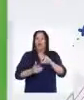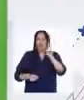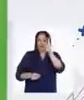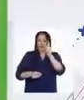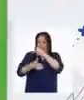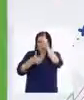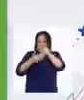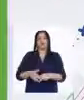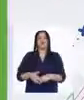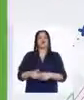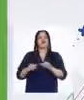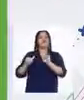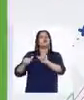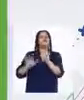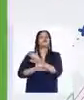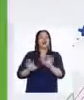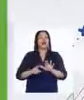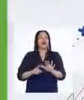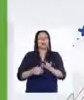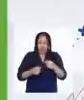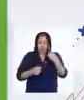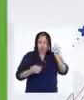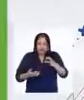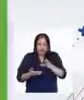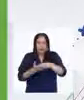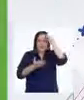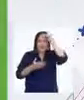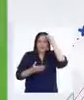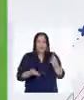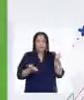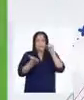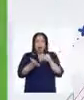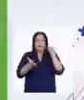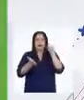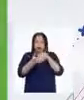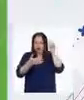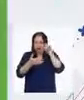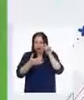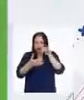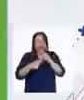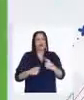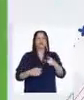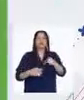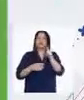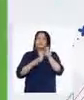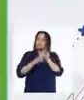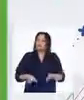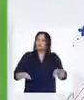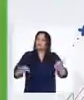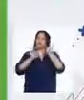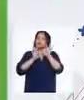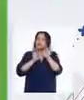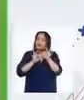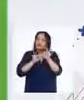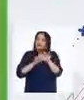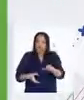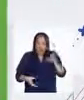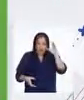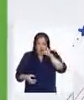uno no debe dejar de aprender, siempre tiene que estar capacitado. Es muy importante siempre